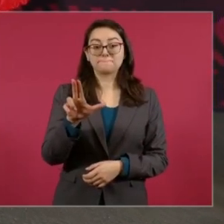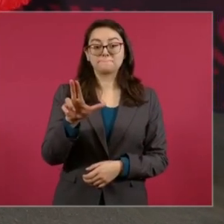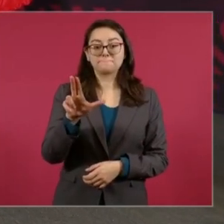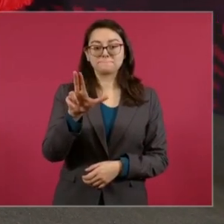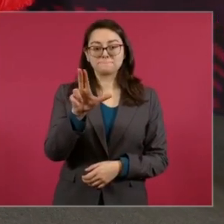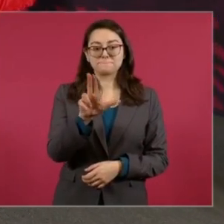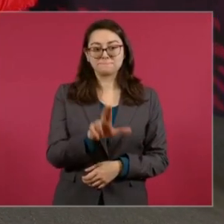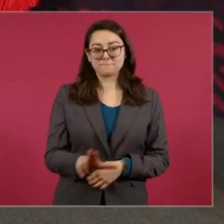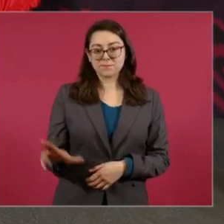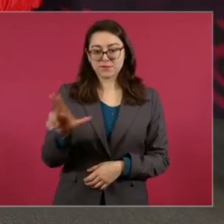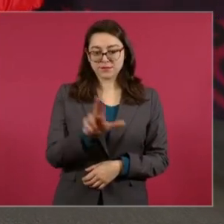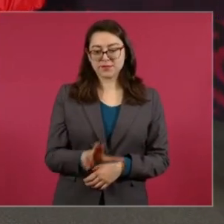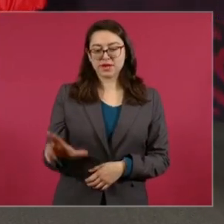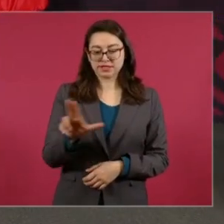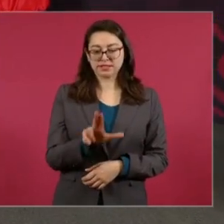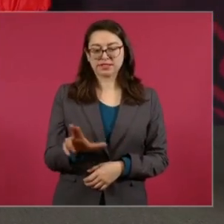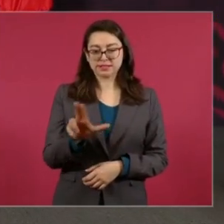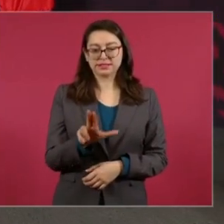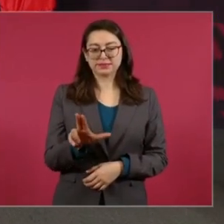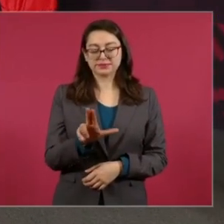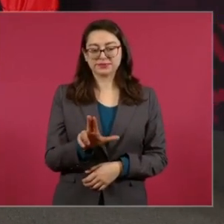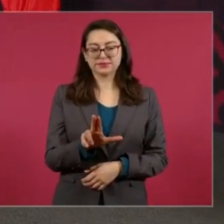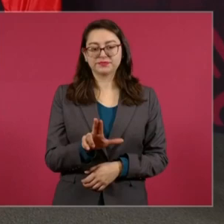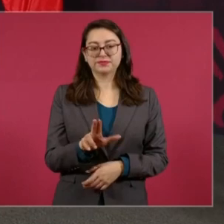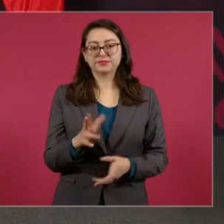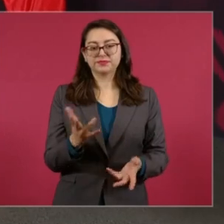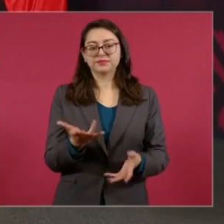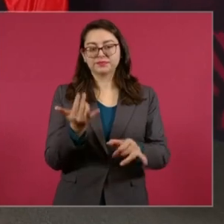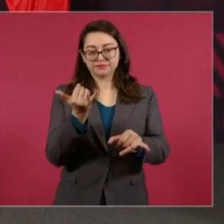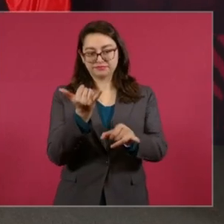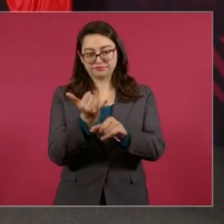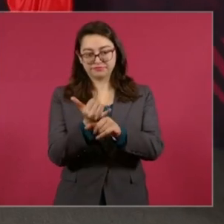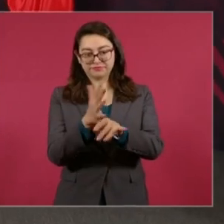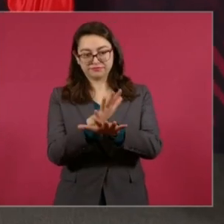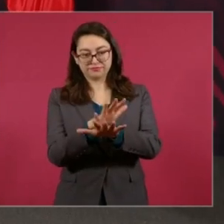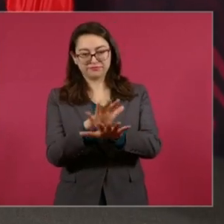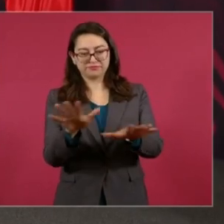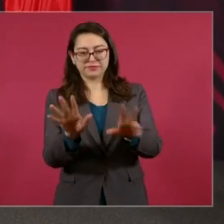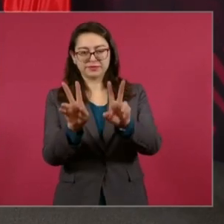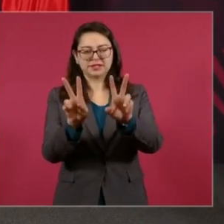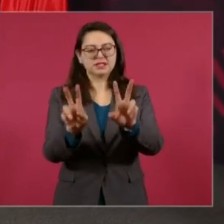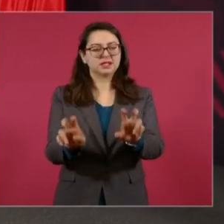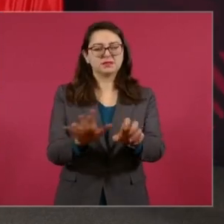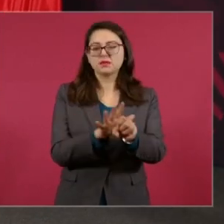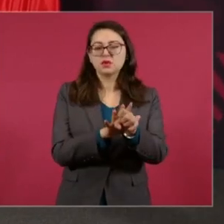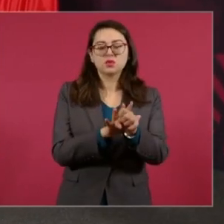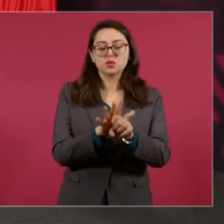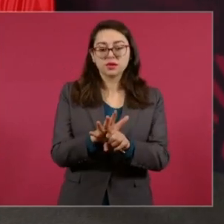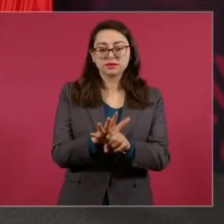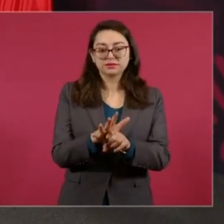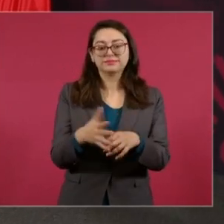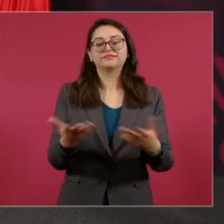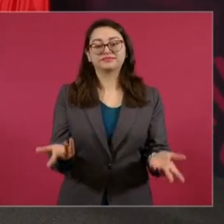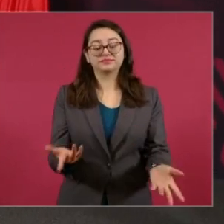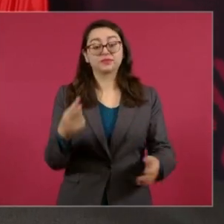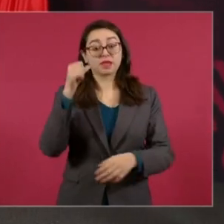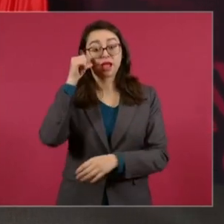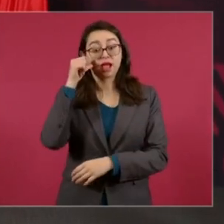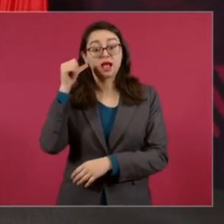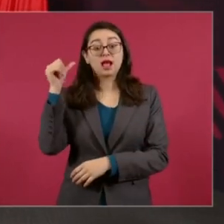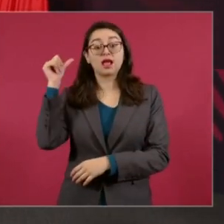vamos a informar sobre las reformas que se